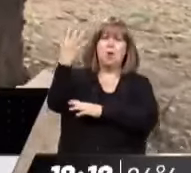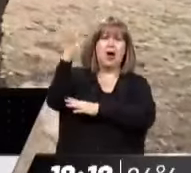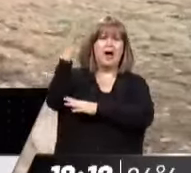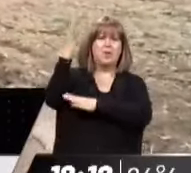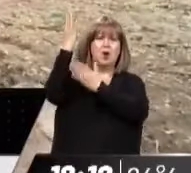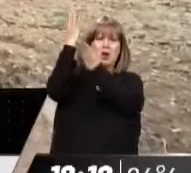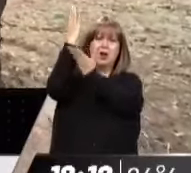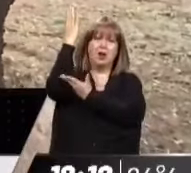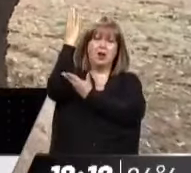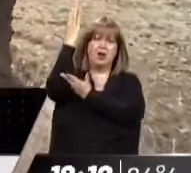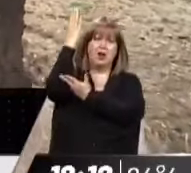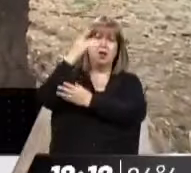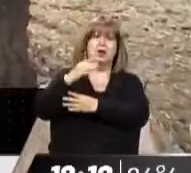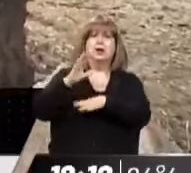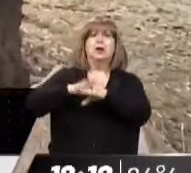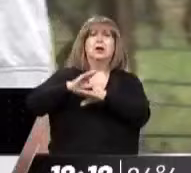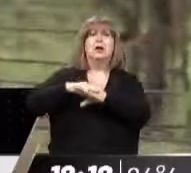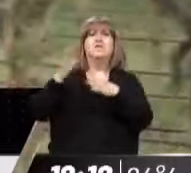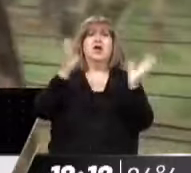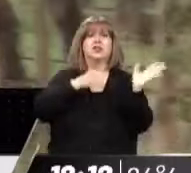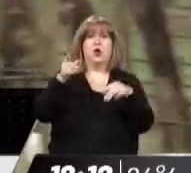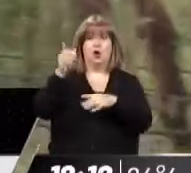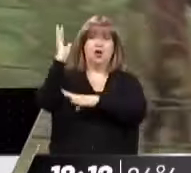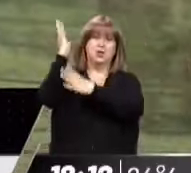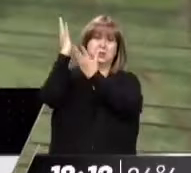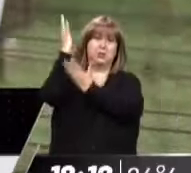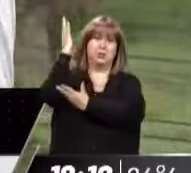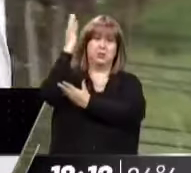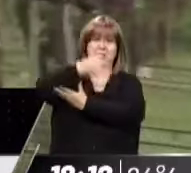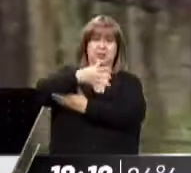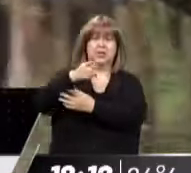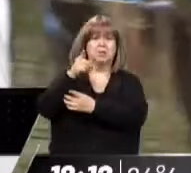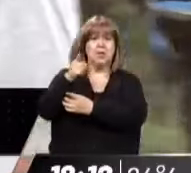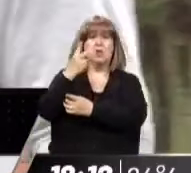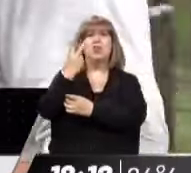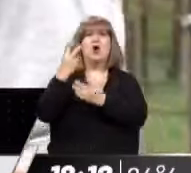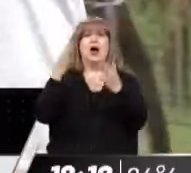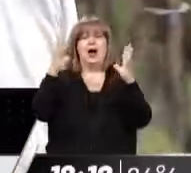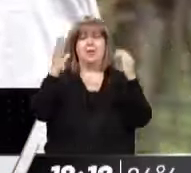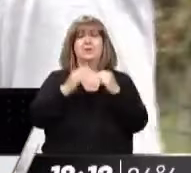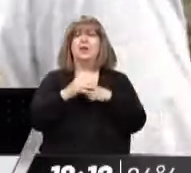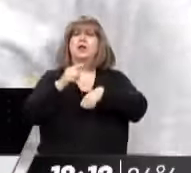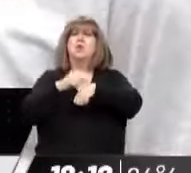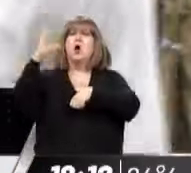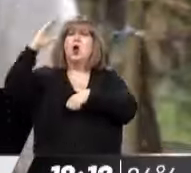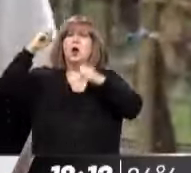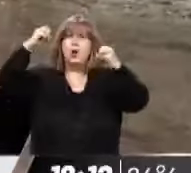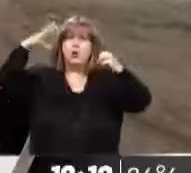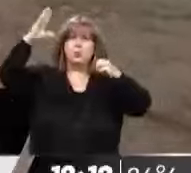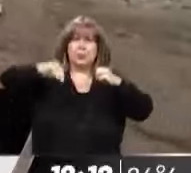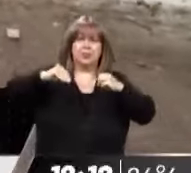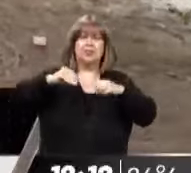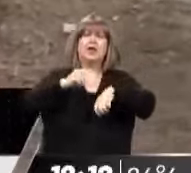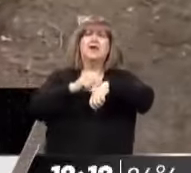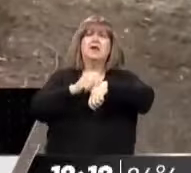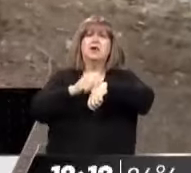partido directamente. El viento lo partió anoche. Los dos rompió, los dos árboles. ¿Están sin luz desde qué hora? Y de ayer a las 7,